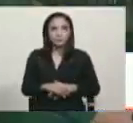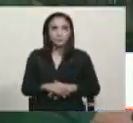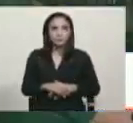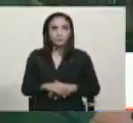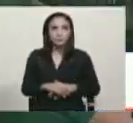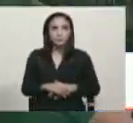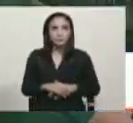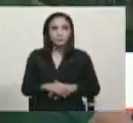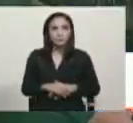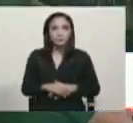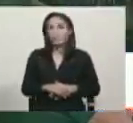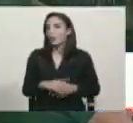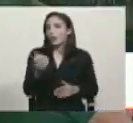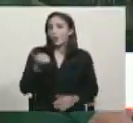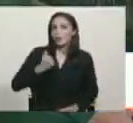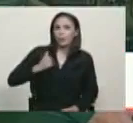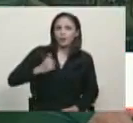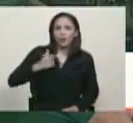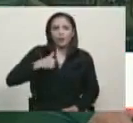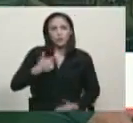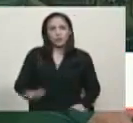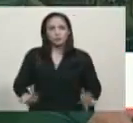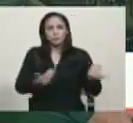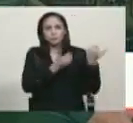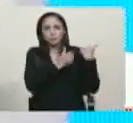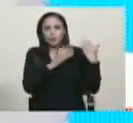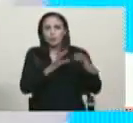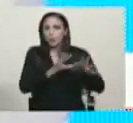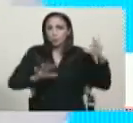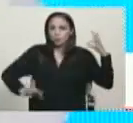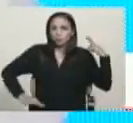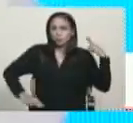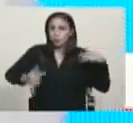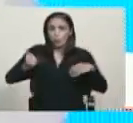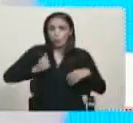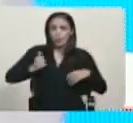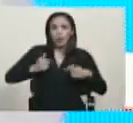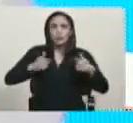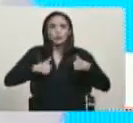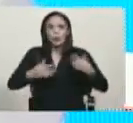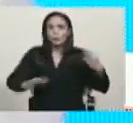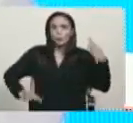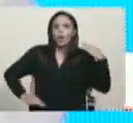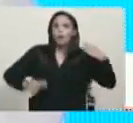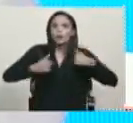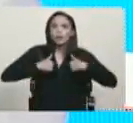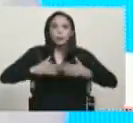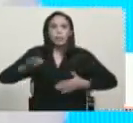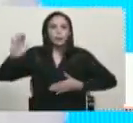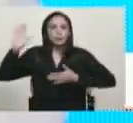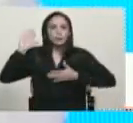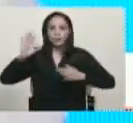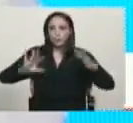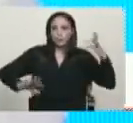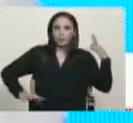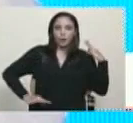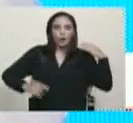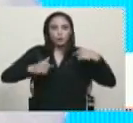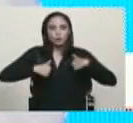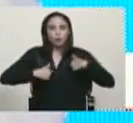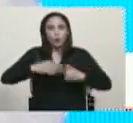Como ahora cualquiera se puede autoproclamar lo que sea. Yo me autoproclamo